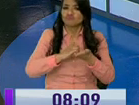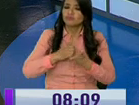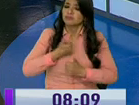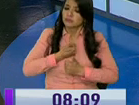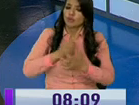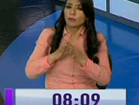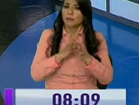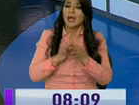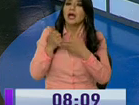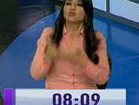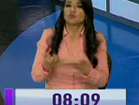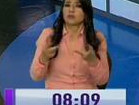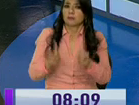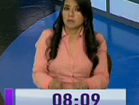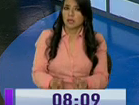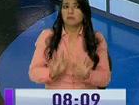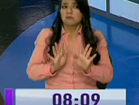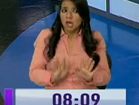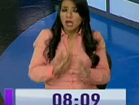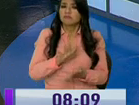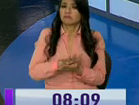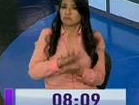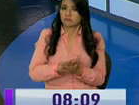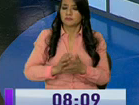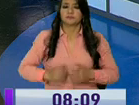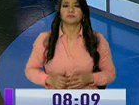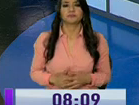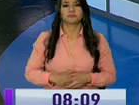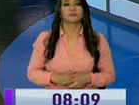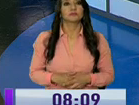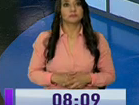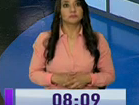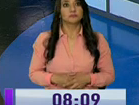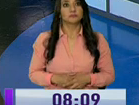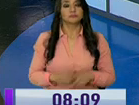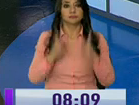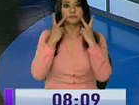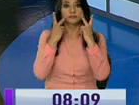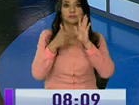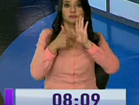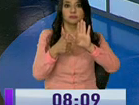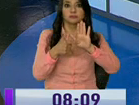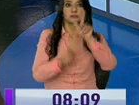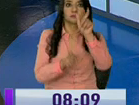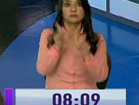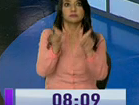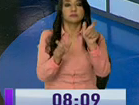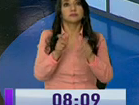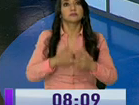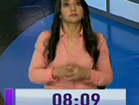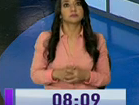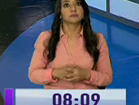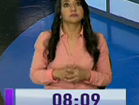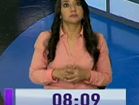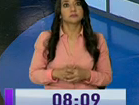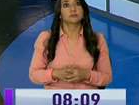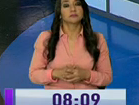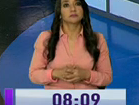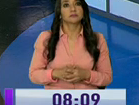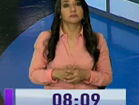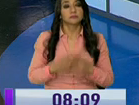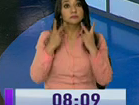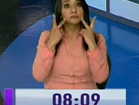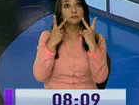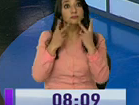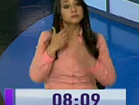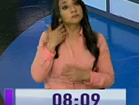nosotros, ayudarnos también para no dejarnos golpear por este paro. Bueno, ahí podemos ver en pantalla gente que se enciende, miren ustedes, pónganlo un